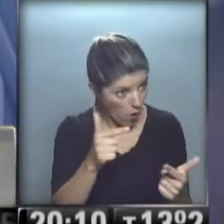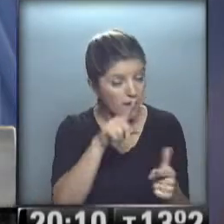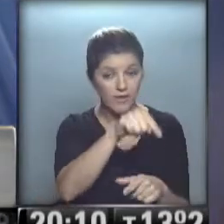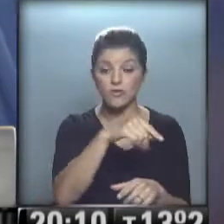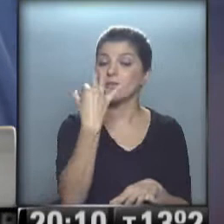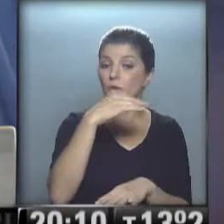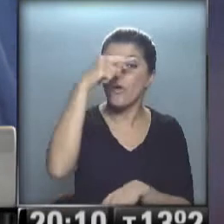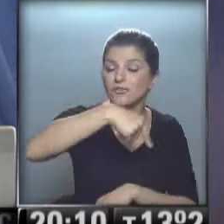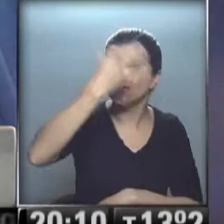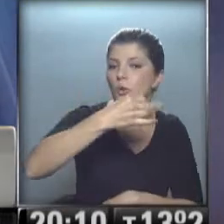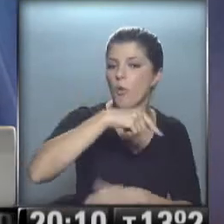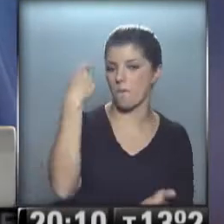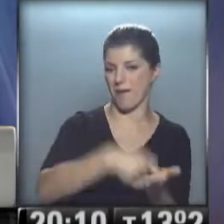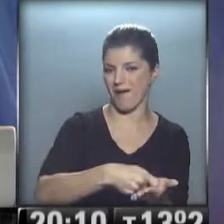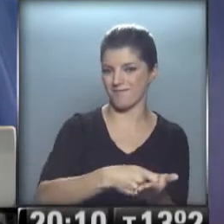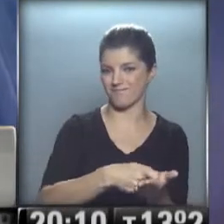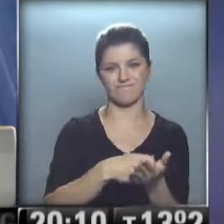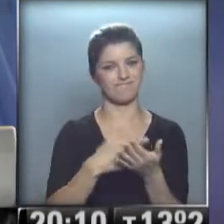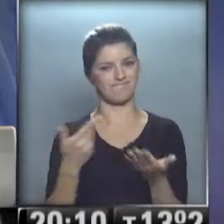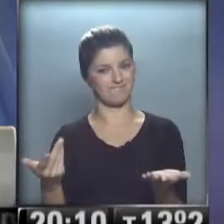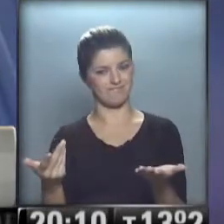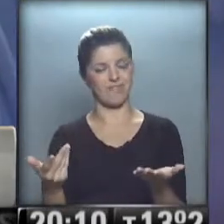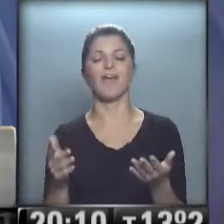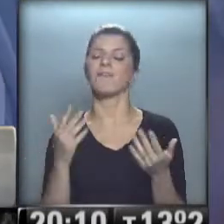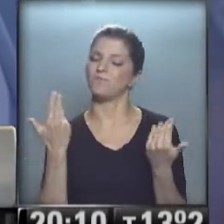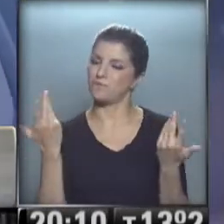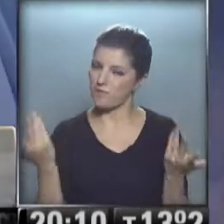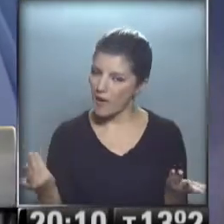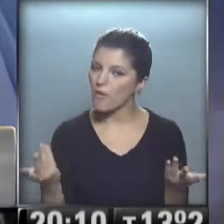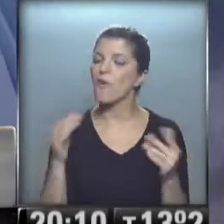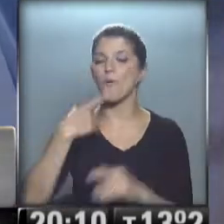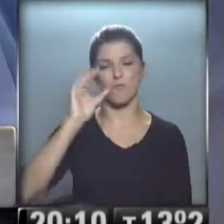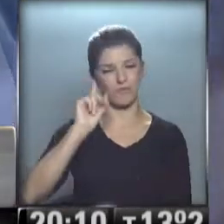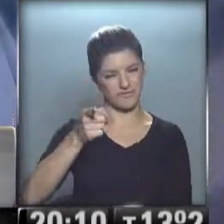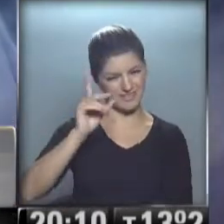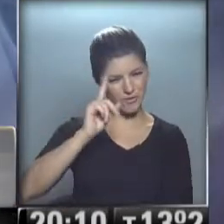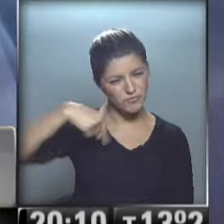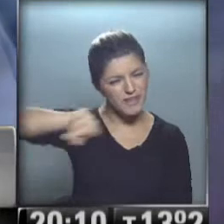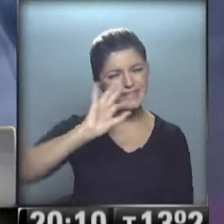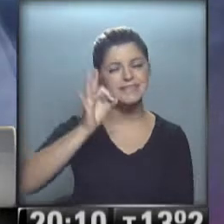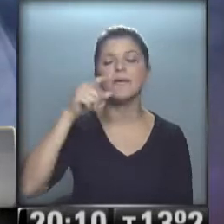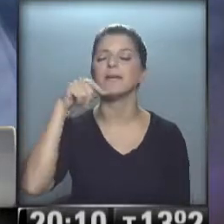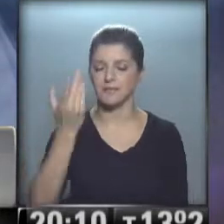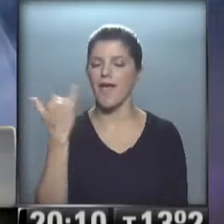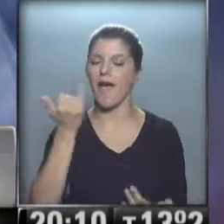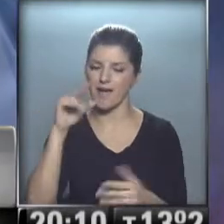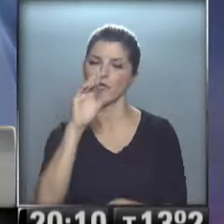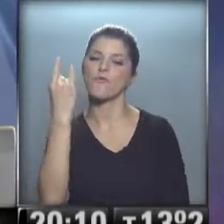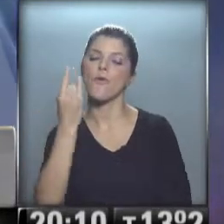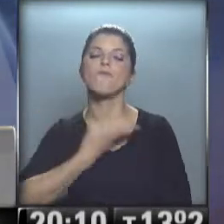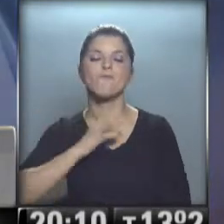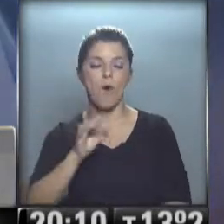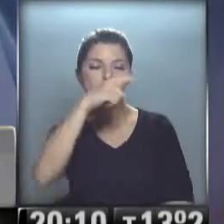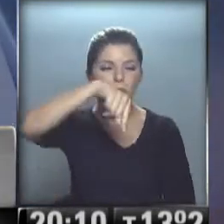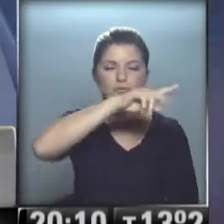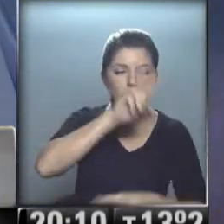del seguro será muy bajo. Ahora bien, como bien se sabe, existe ese riesgo de la cláusula Rufo y lo que están